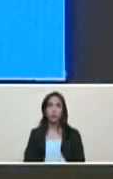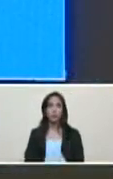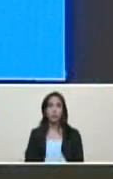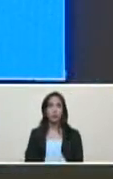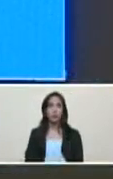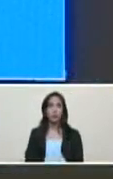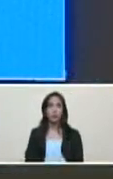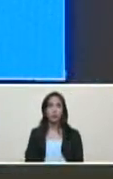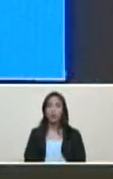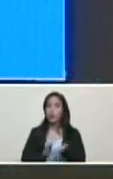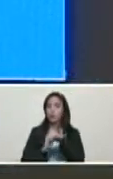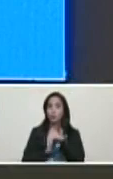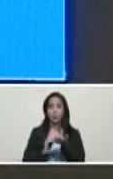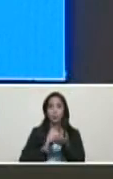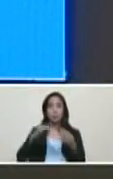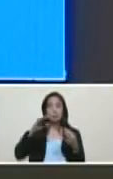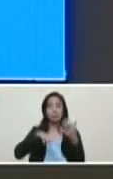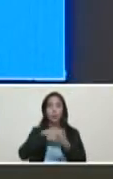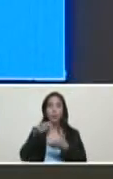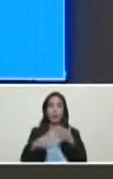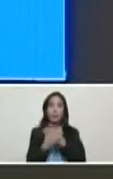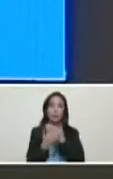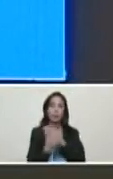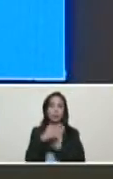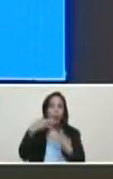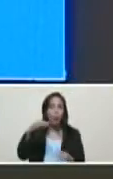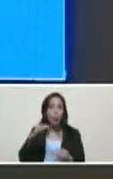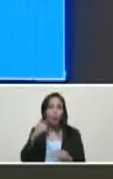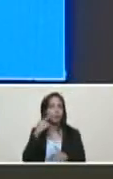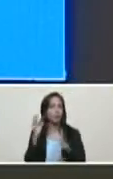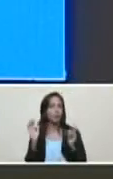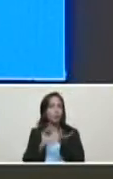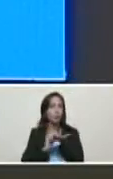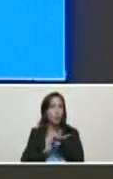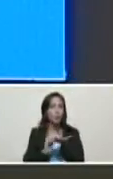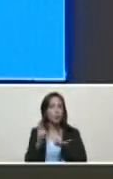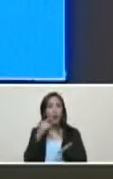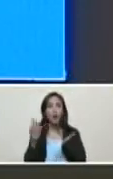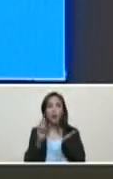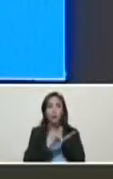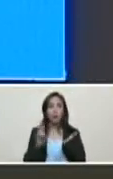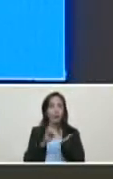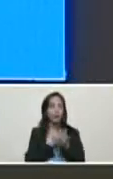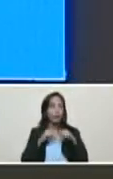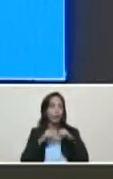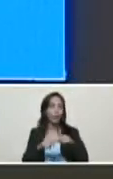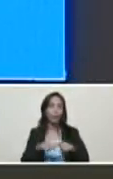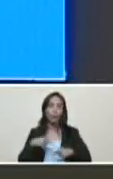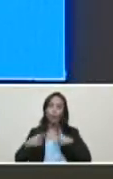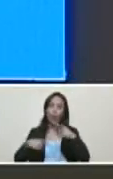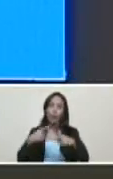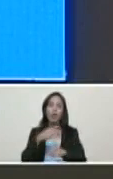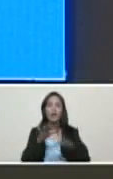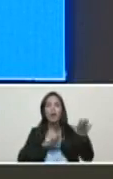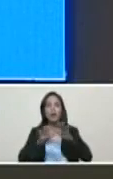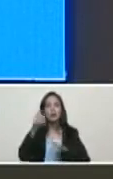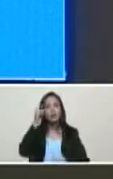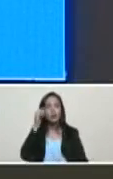del papel, porque una revista como esta debería salir fija, cada 15